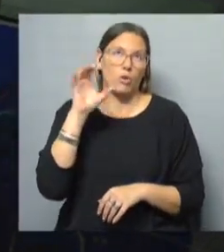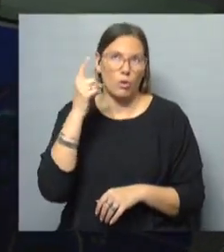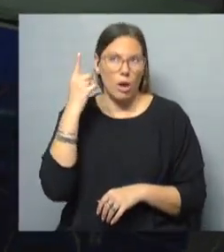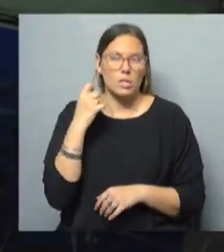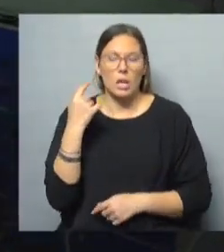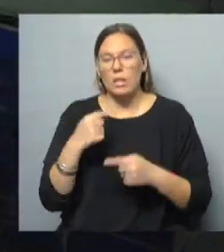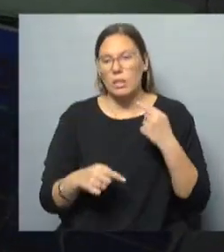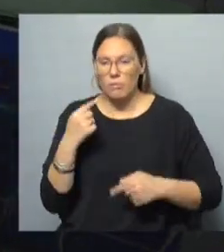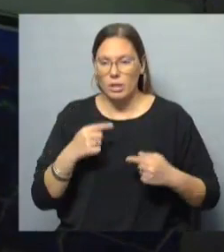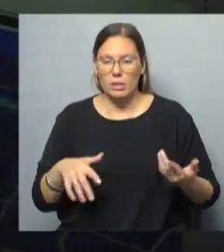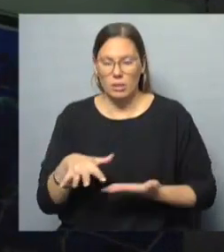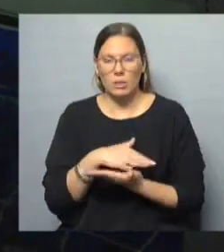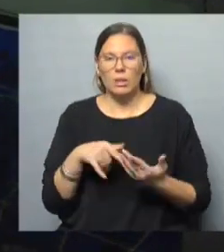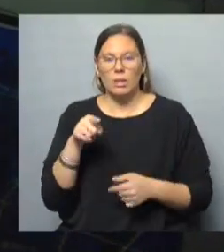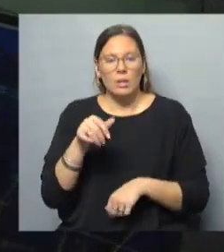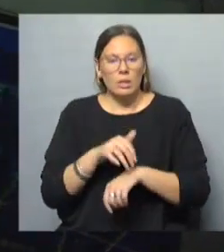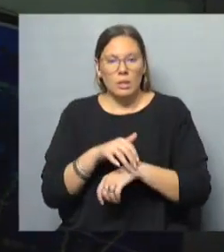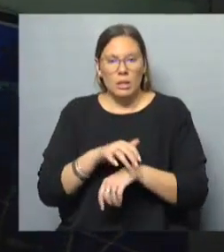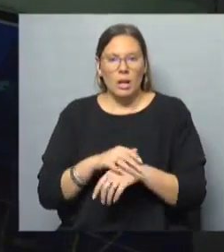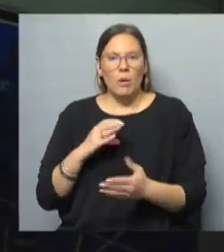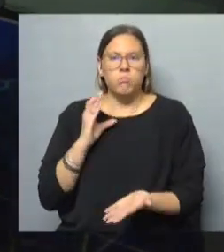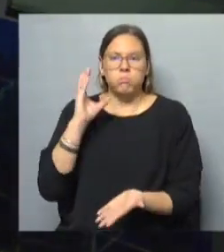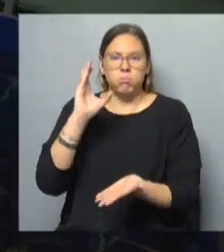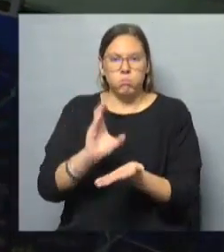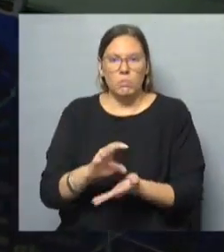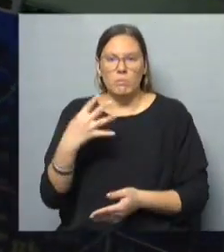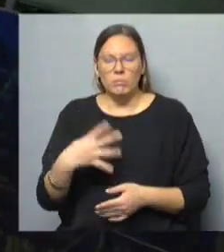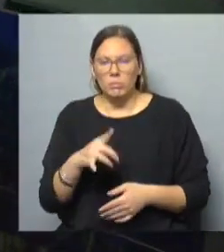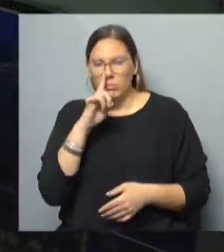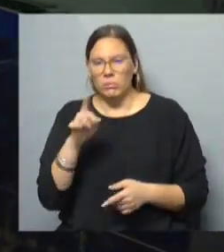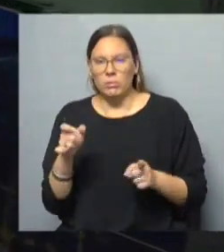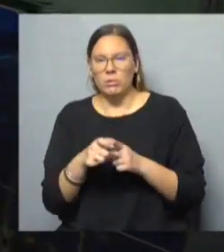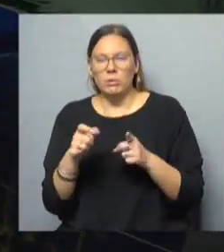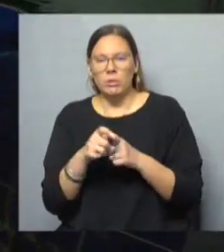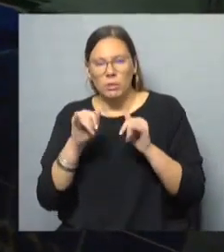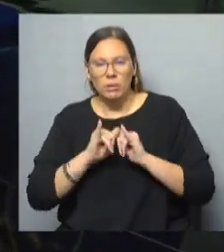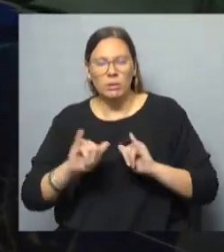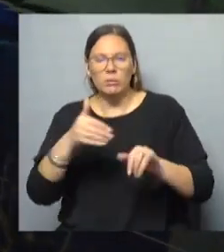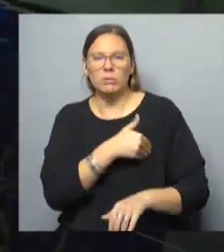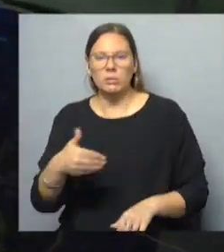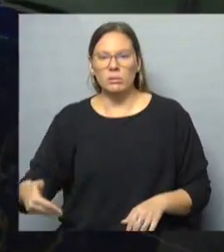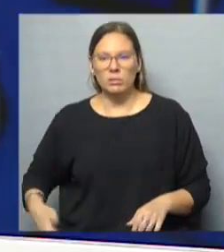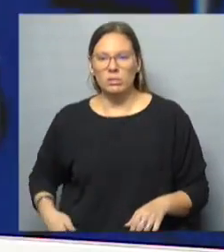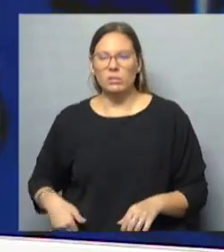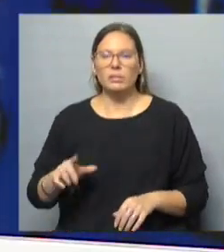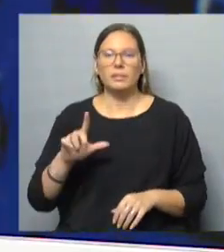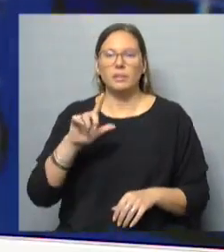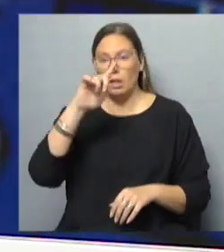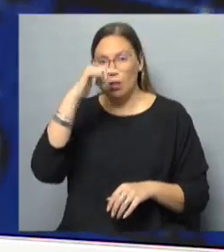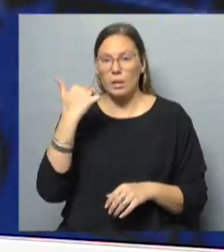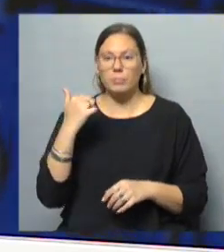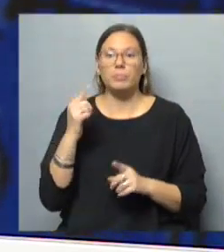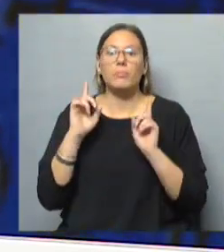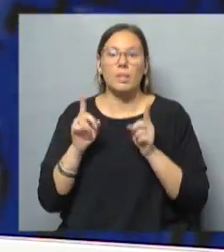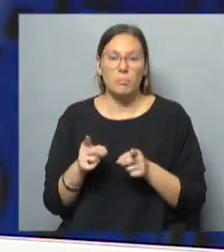en distintos ámbitos, que en su momento financió con algo así como $14.000 una campaña presidencial de Lacalle Pou. Al mismo tiempo,